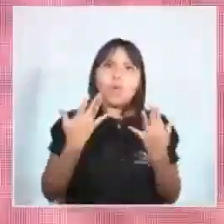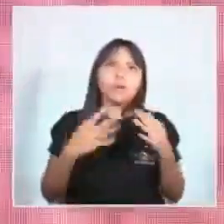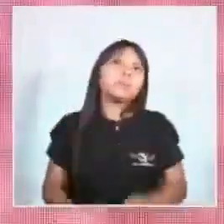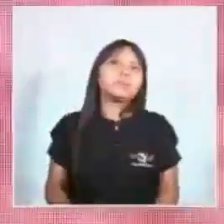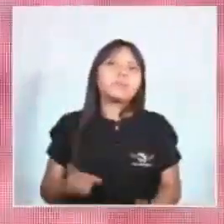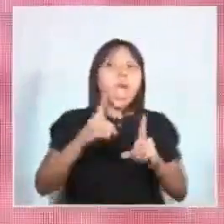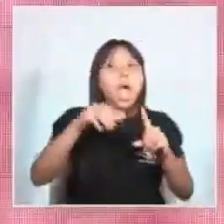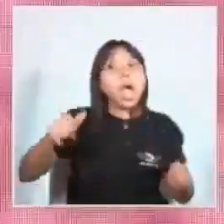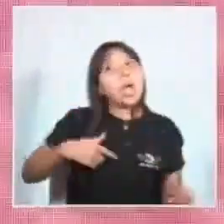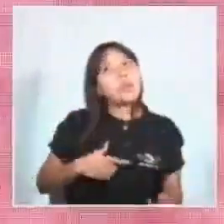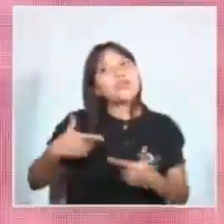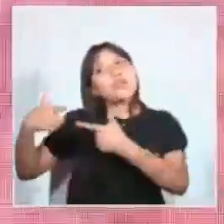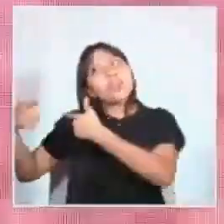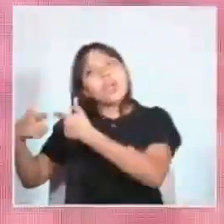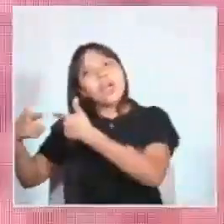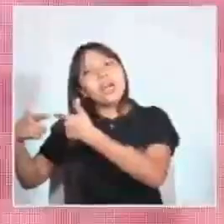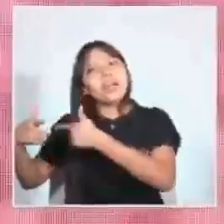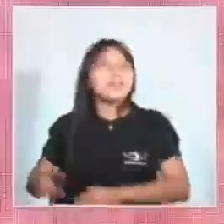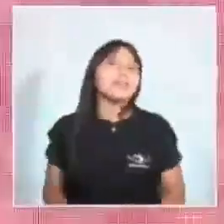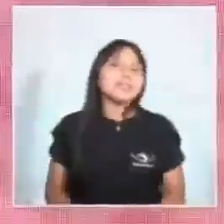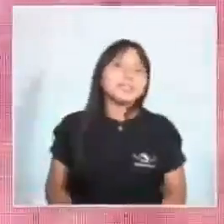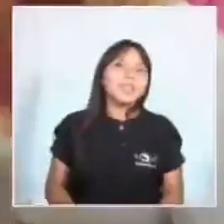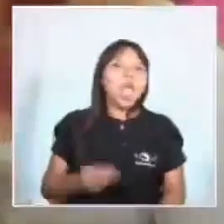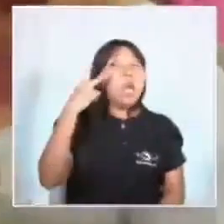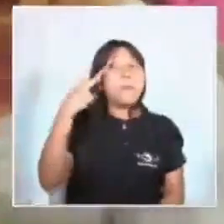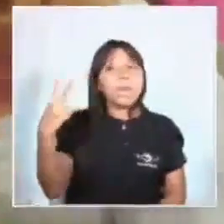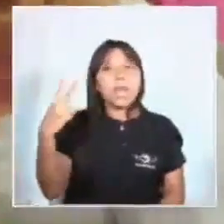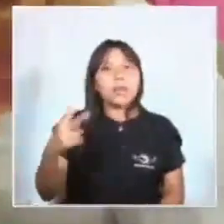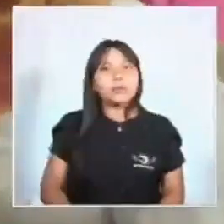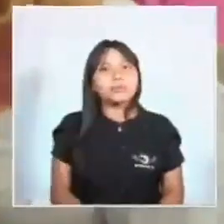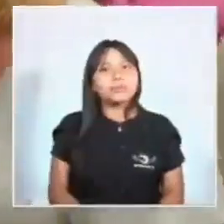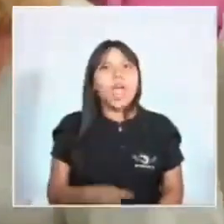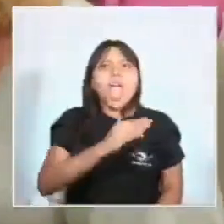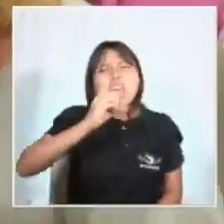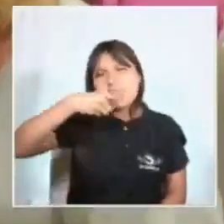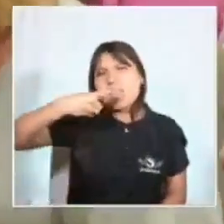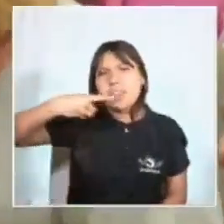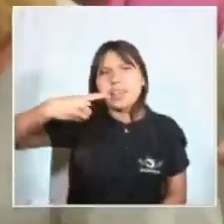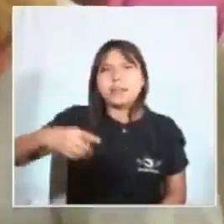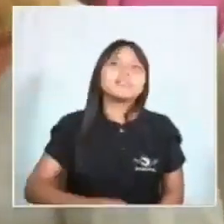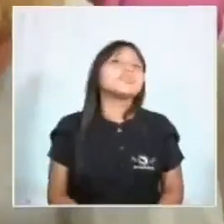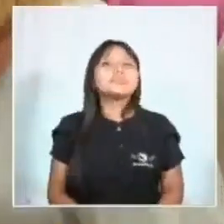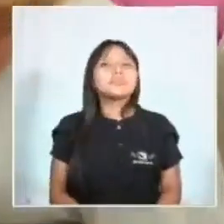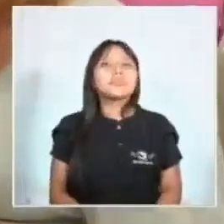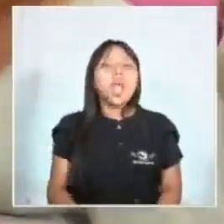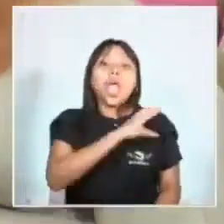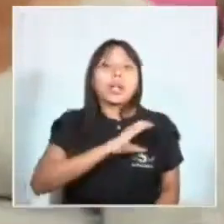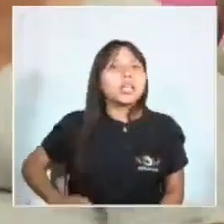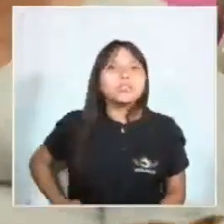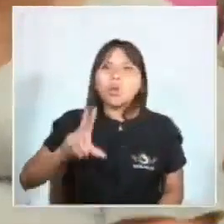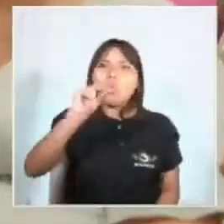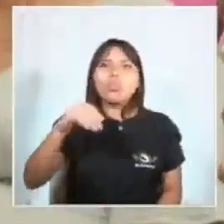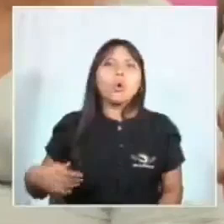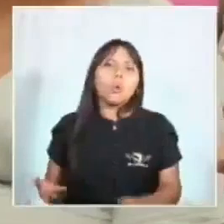de 911 de cuidados intensivos. Mírela. Y dile, vecina, Cristo no murió por